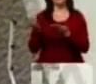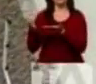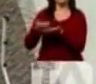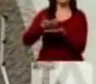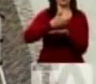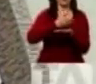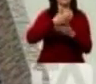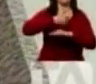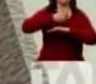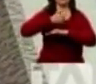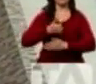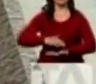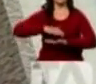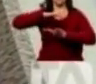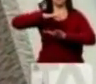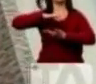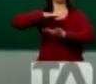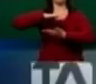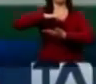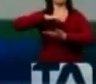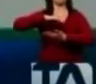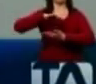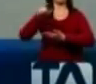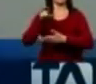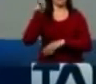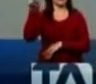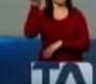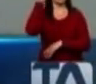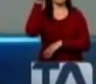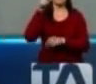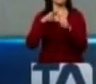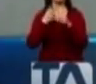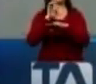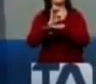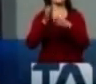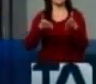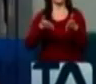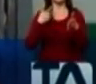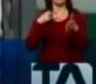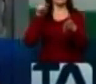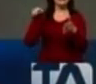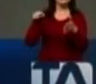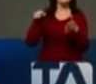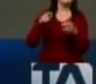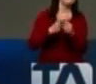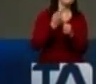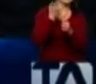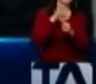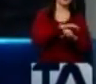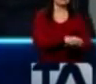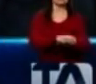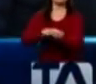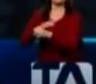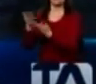han descubierto las autoridades y que sacan a la luz las operaciones de quien podría ser el primer ecuatoriano extraditado a los Estados Unidos por narcotráfico.